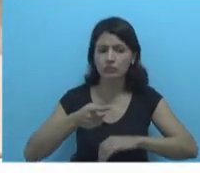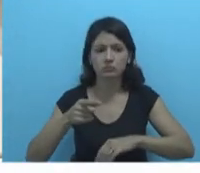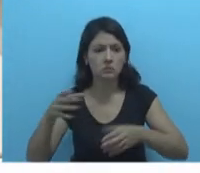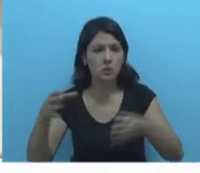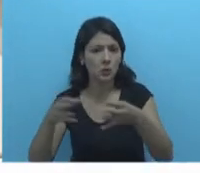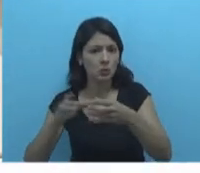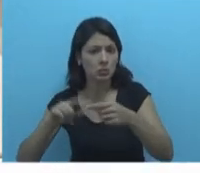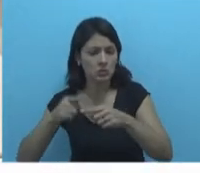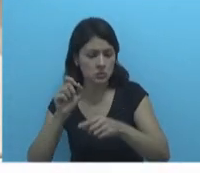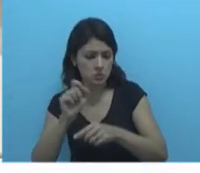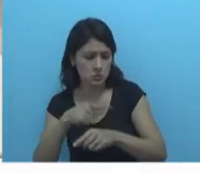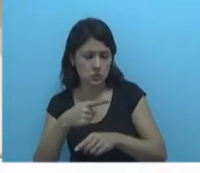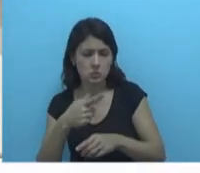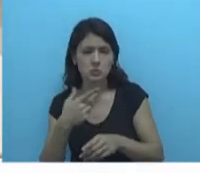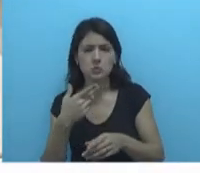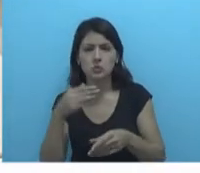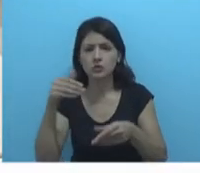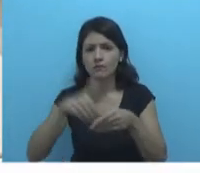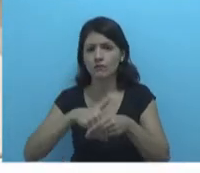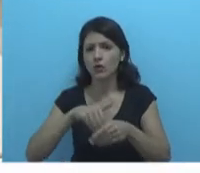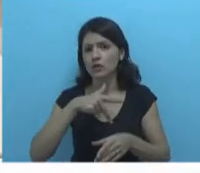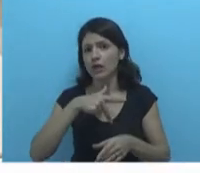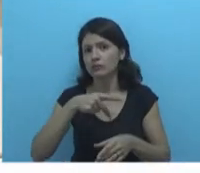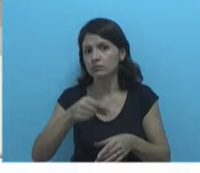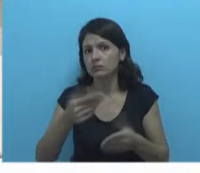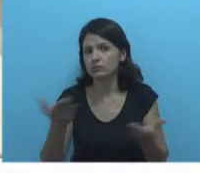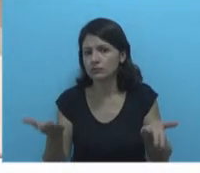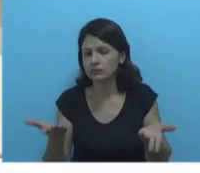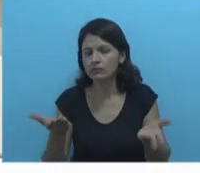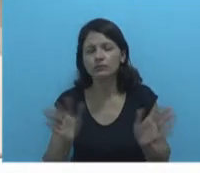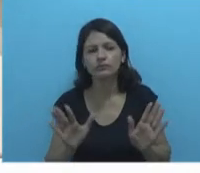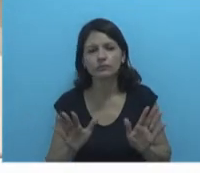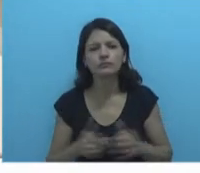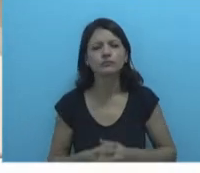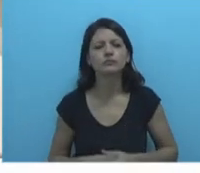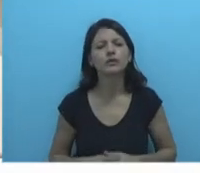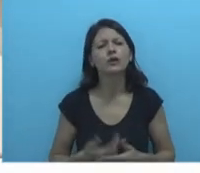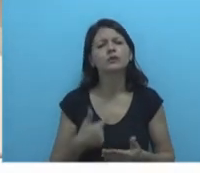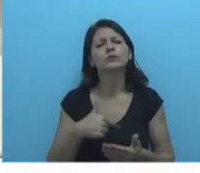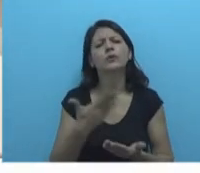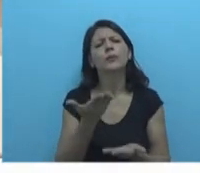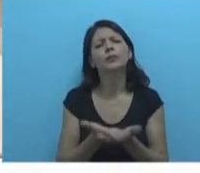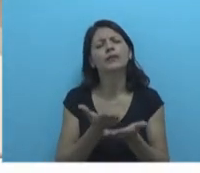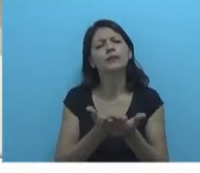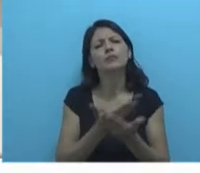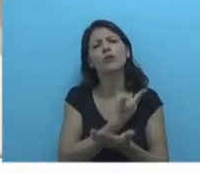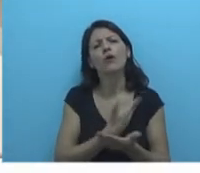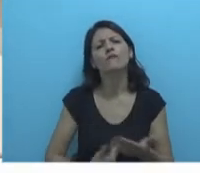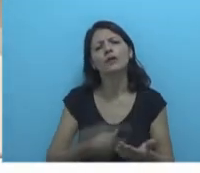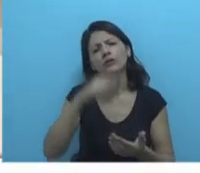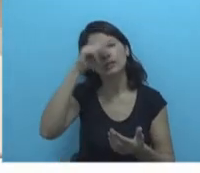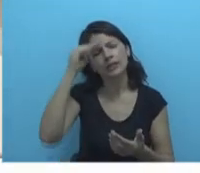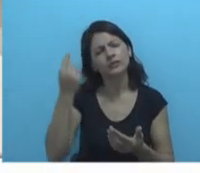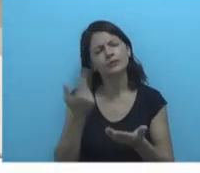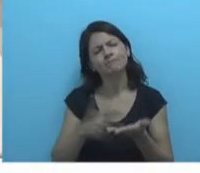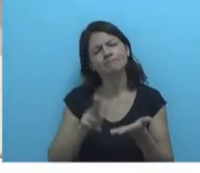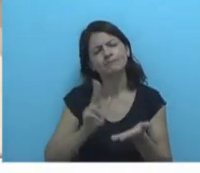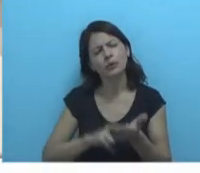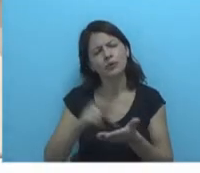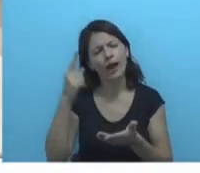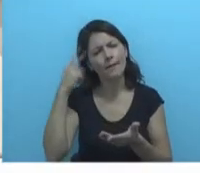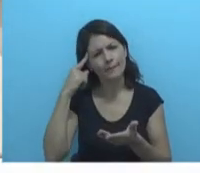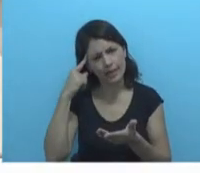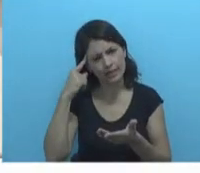la exportación. Por eso pedimos a través de este cuerpo que el Gobierno Nacional pueda rever esta medida. Muchas gracias, señor